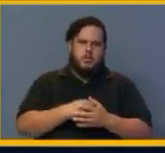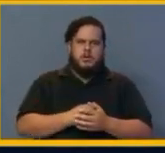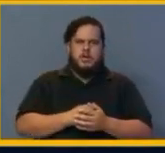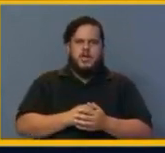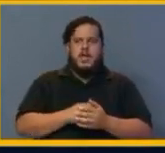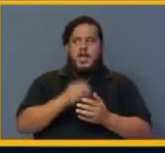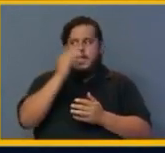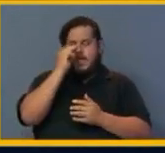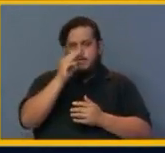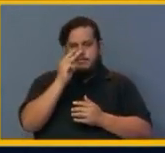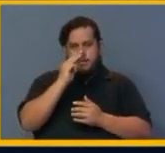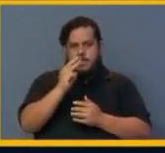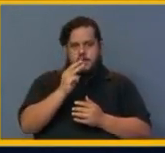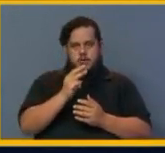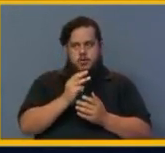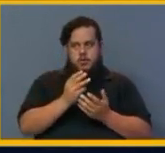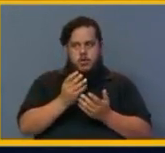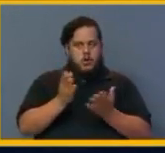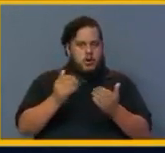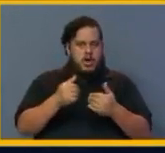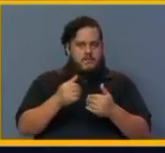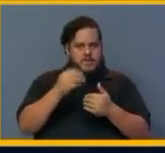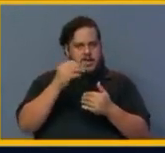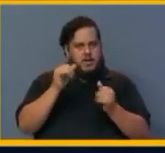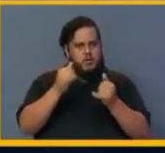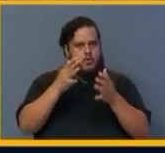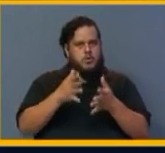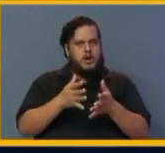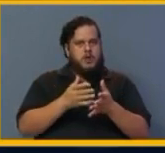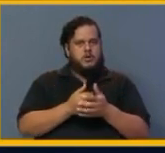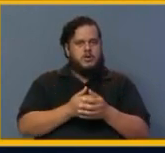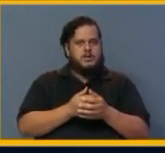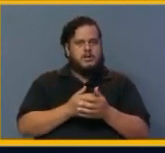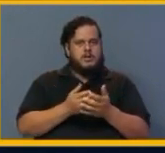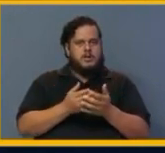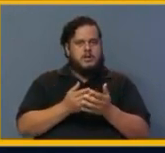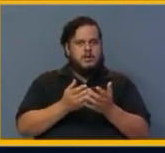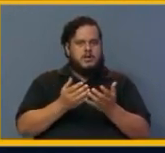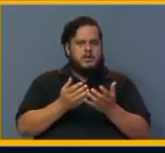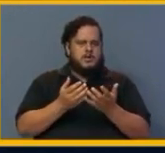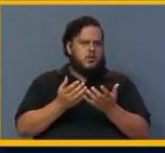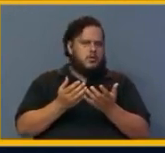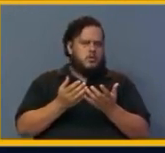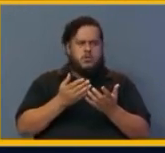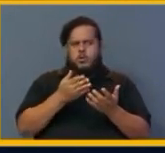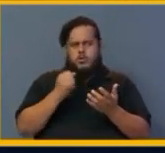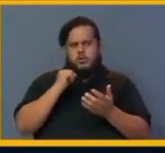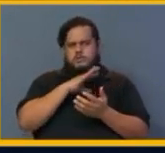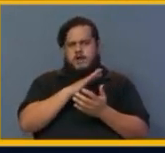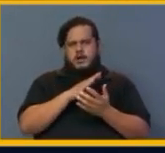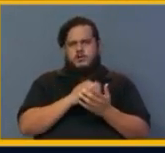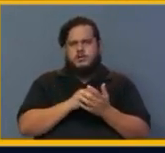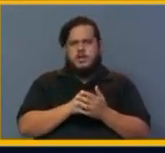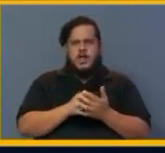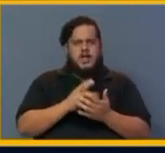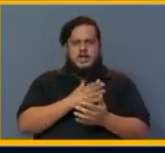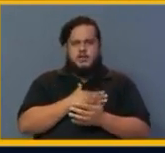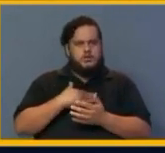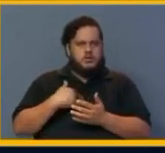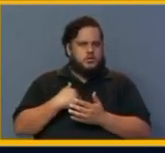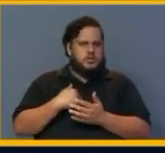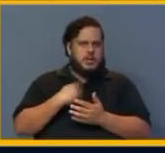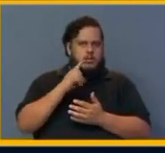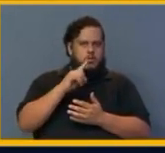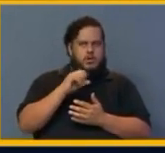México también había jugadores que se ponían así medios belicosos, que no les gustaba una u otra